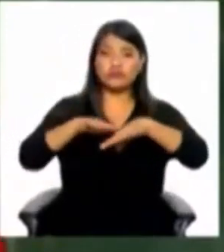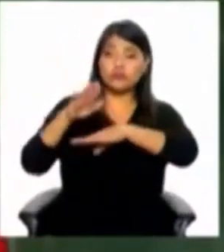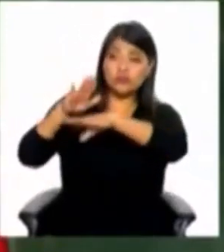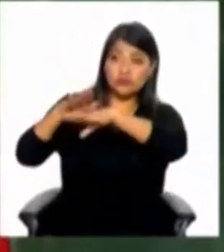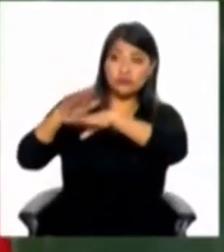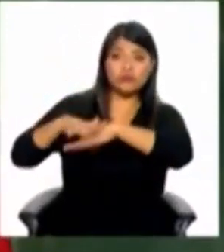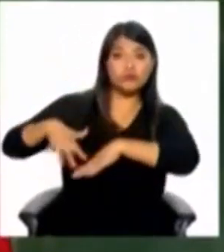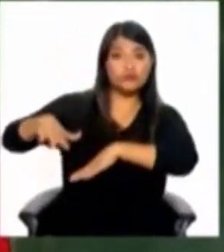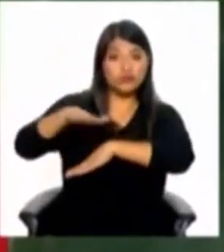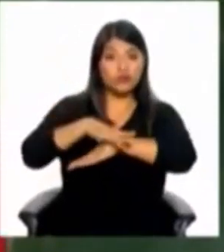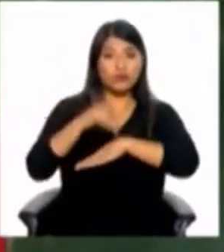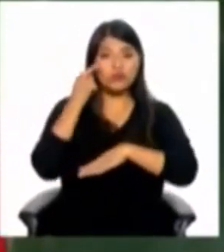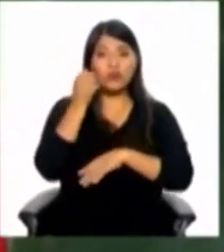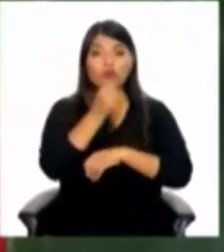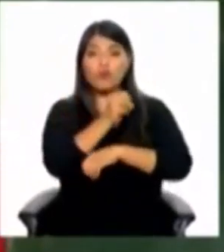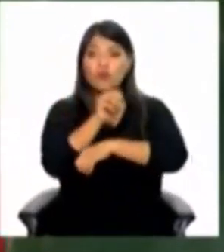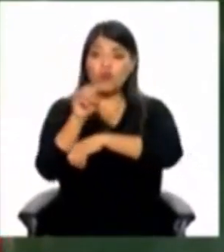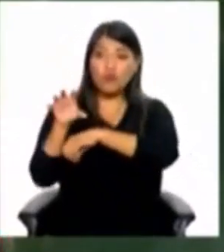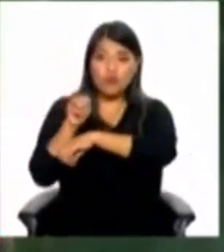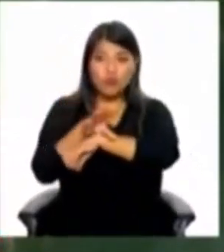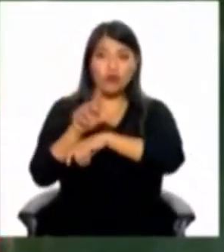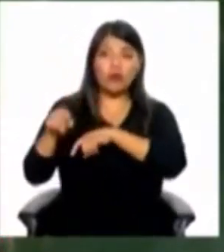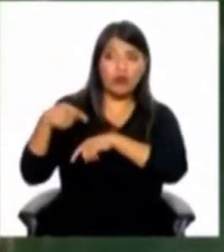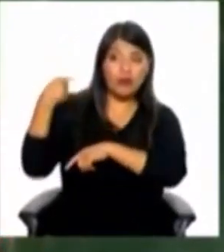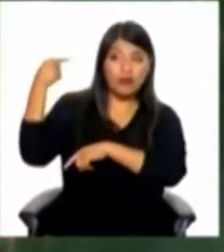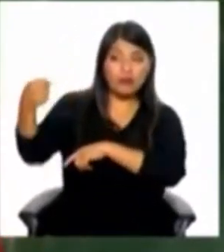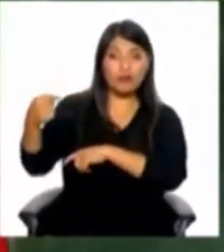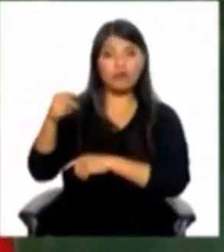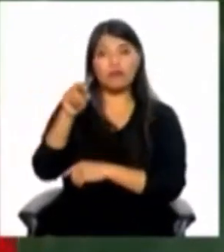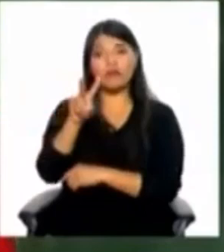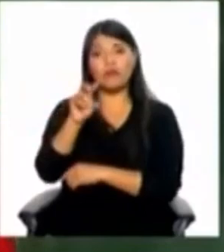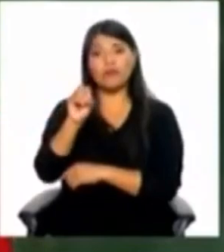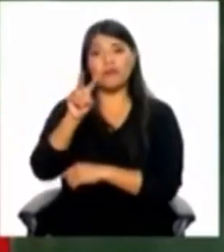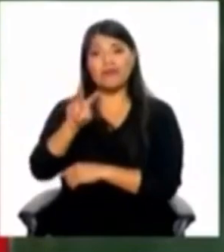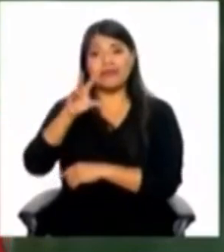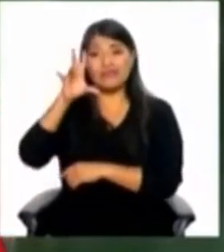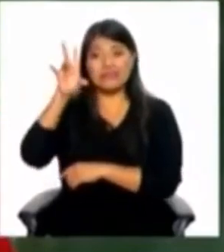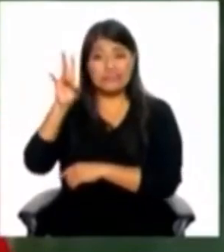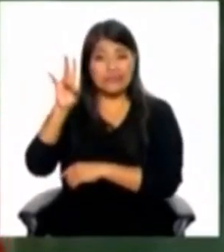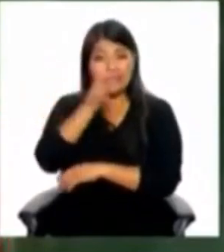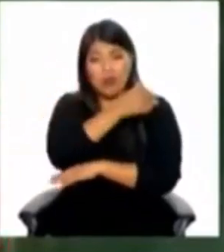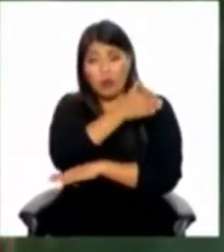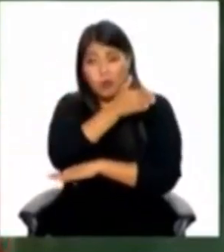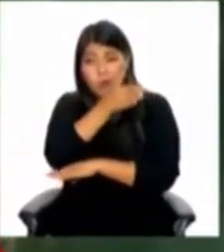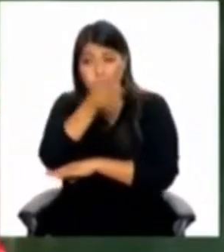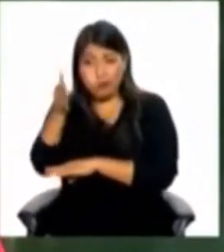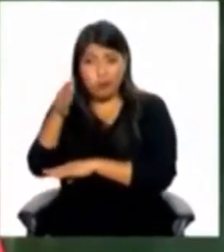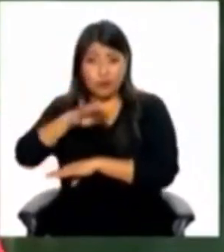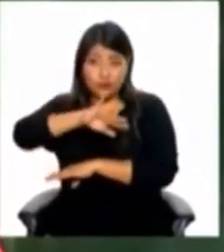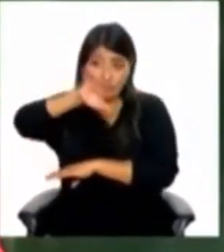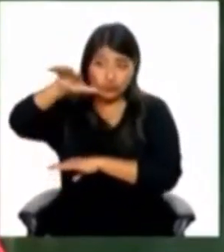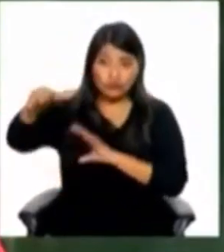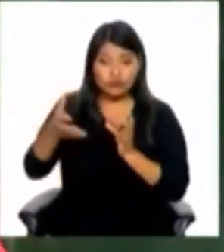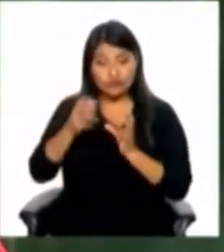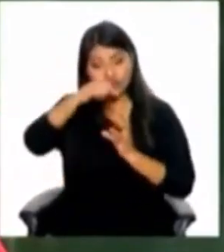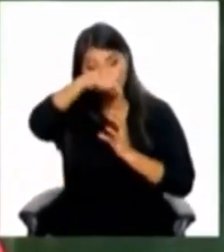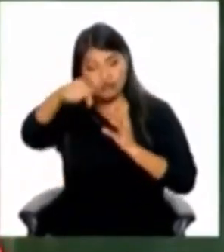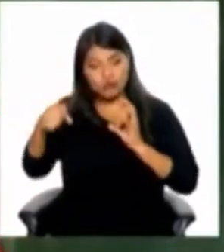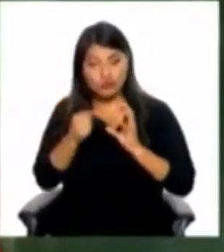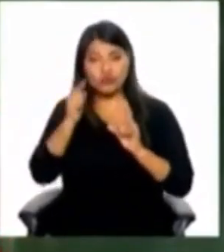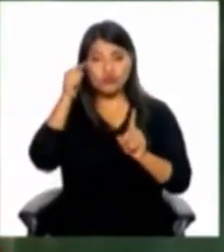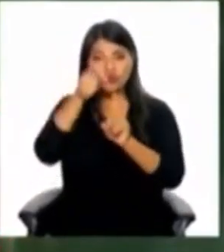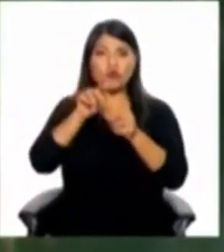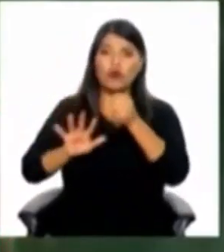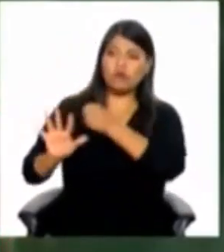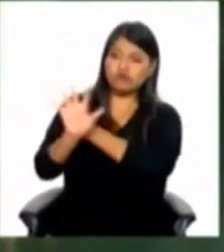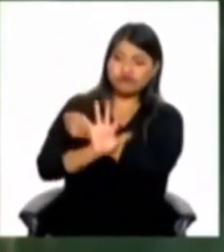general, para que hacia fines del 2027 todos los habitantes del planeta estén protegidos